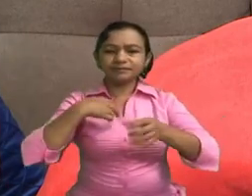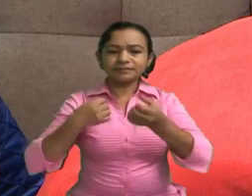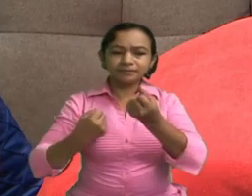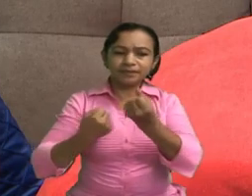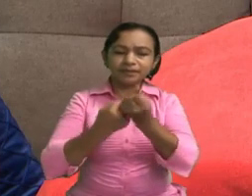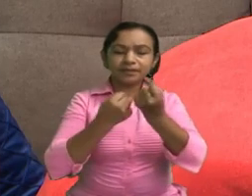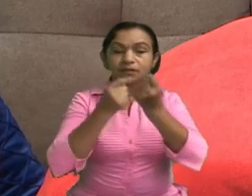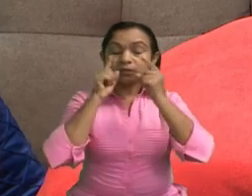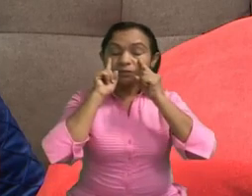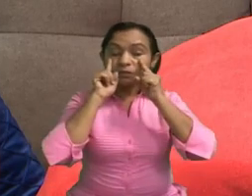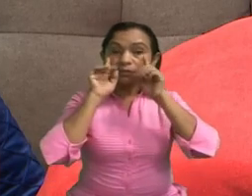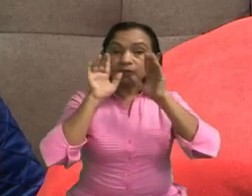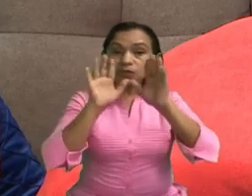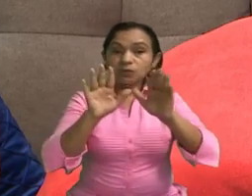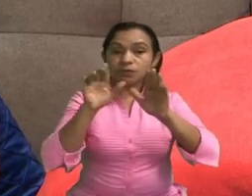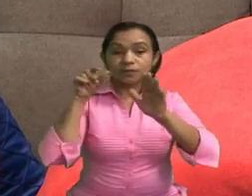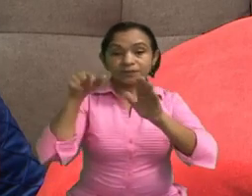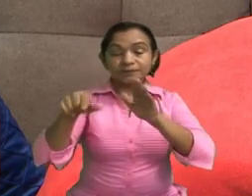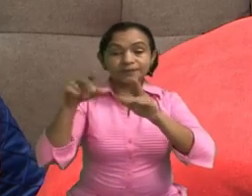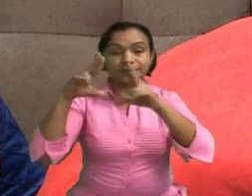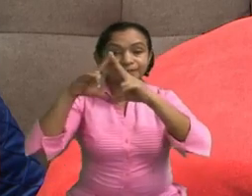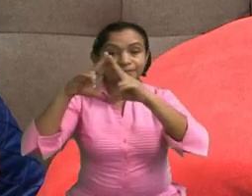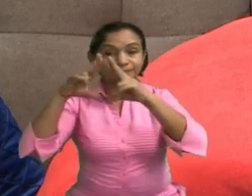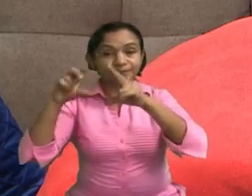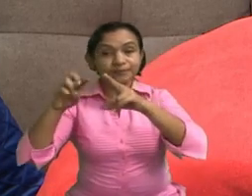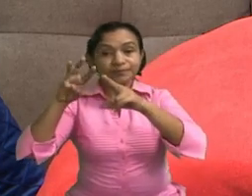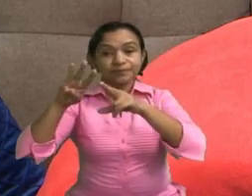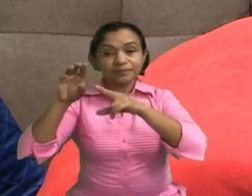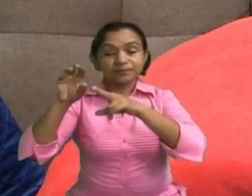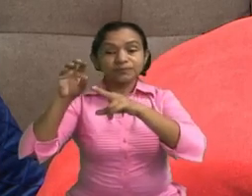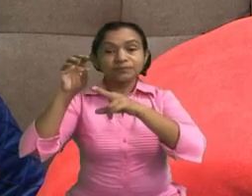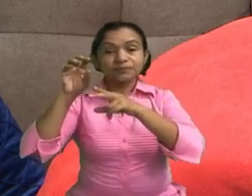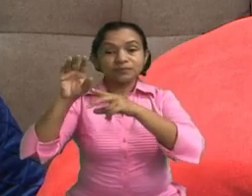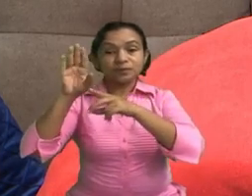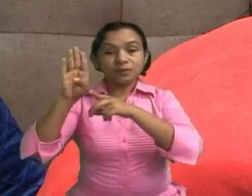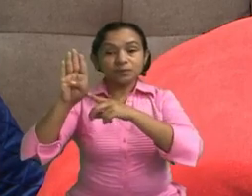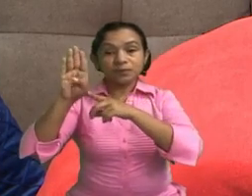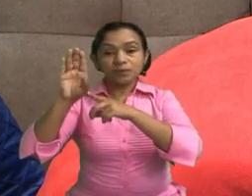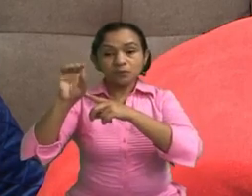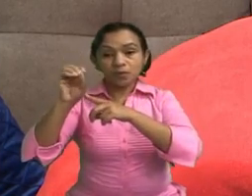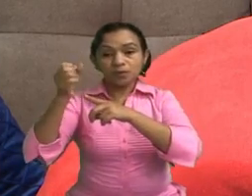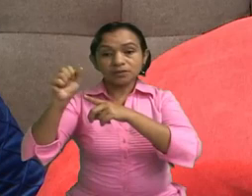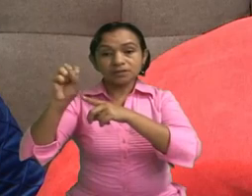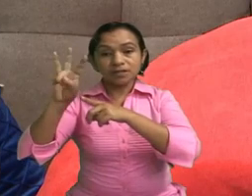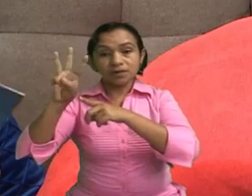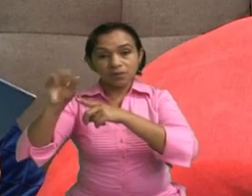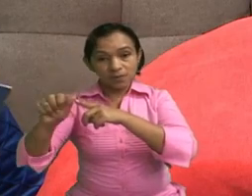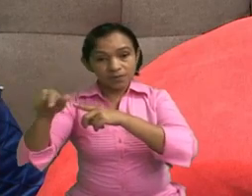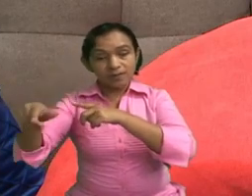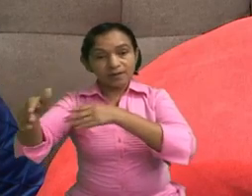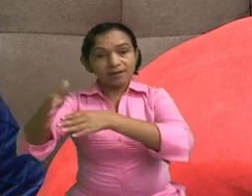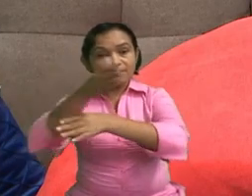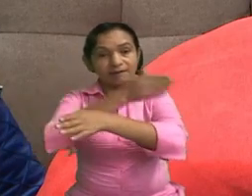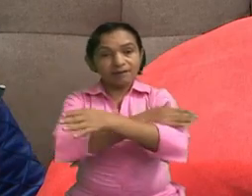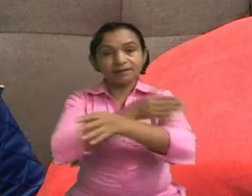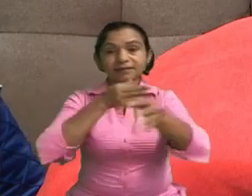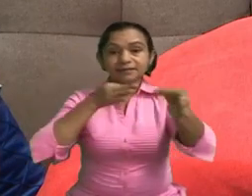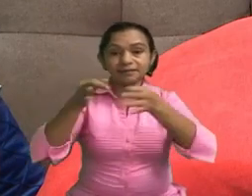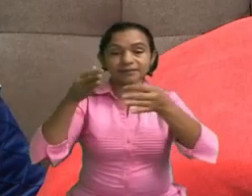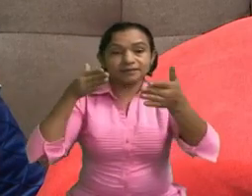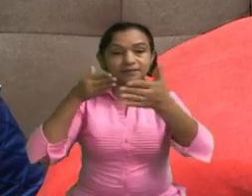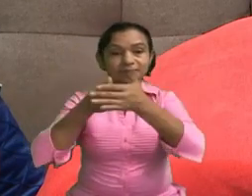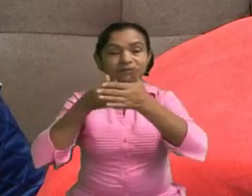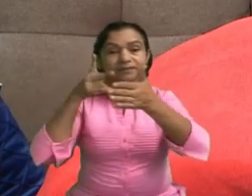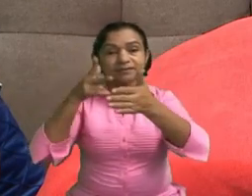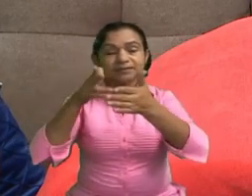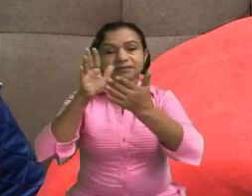la conservación de la Reserva Natural de Bosaguas. Ella mencionaba antes de que nos fuésemos al corte uno